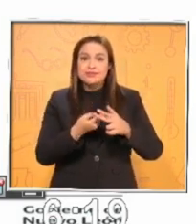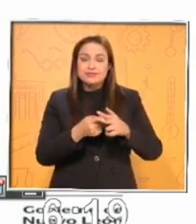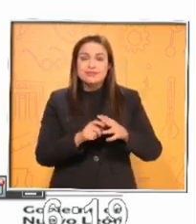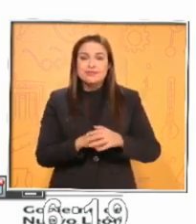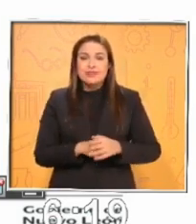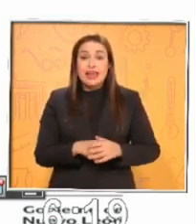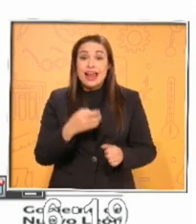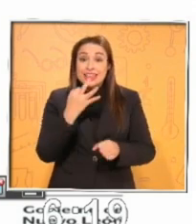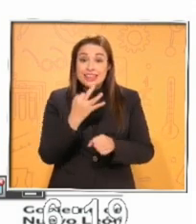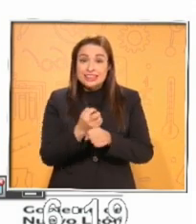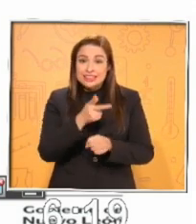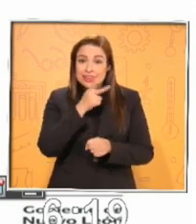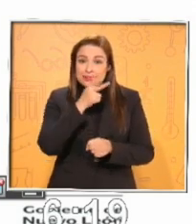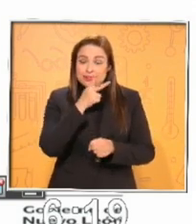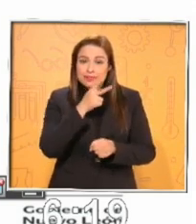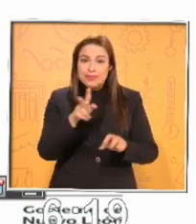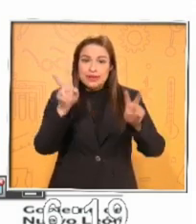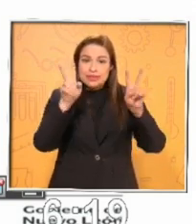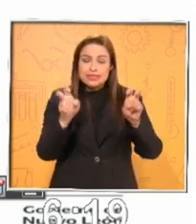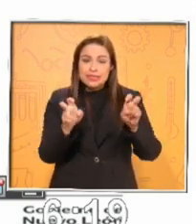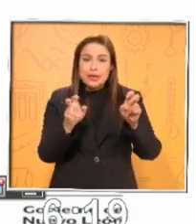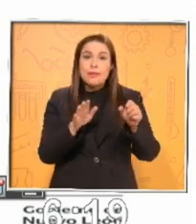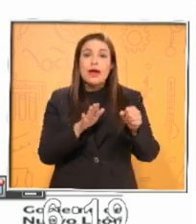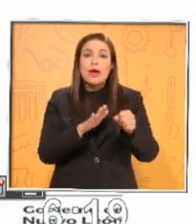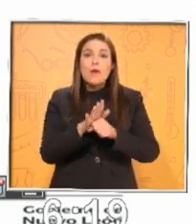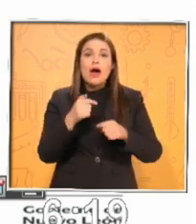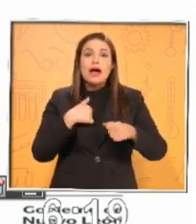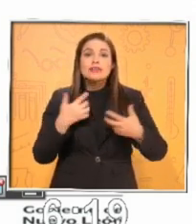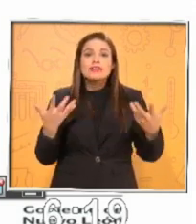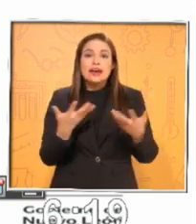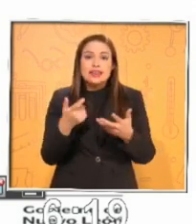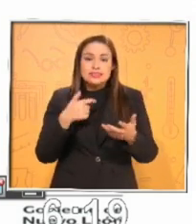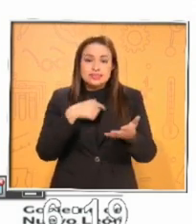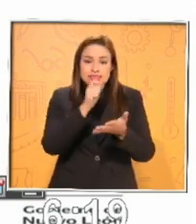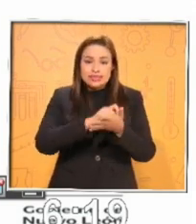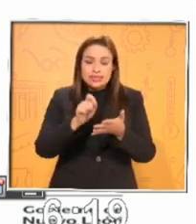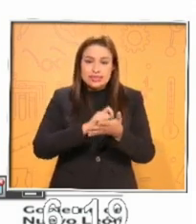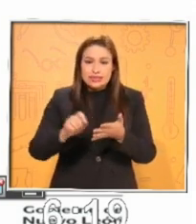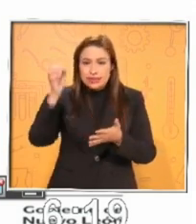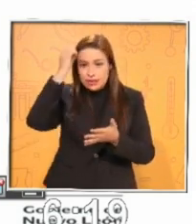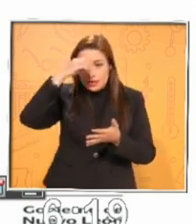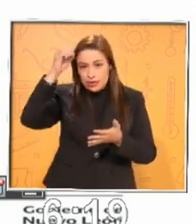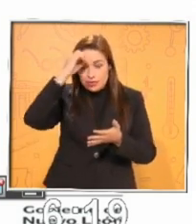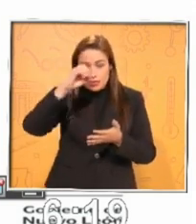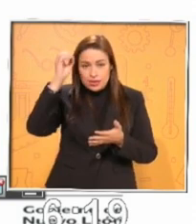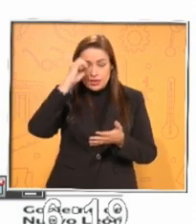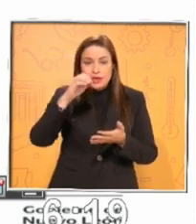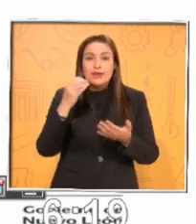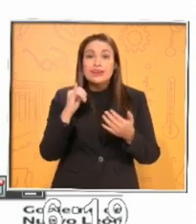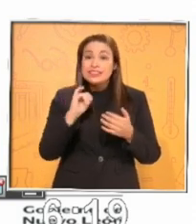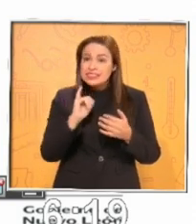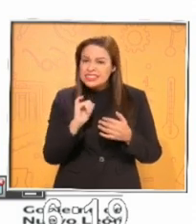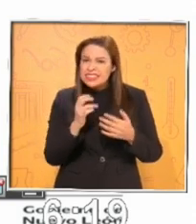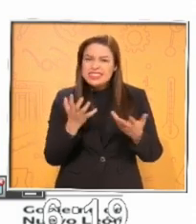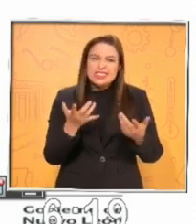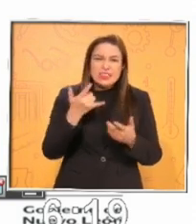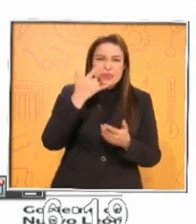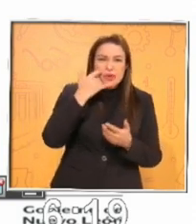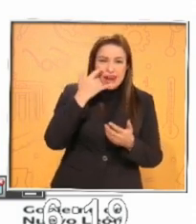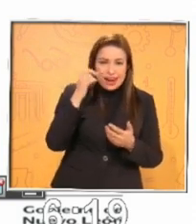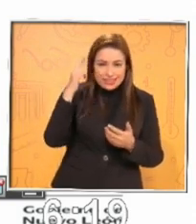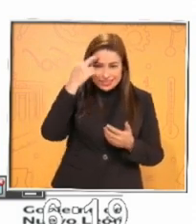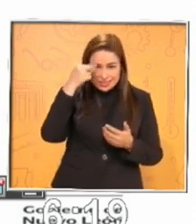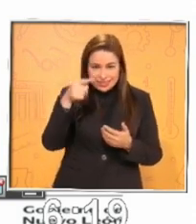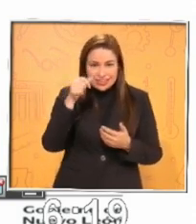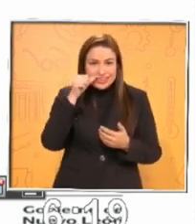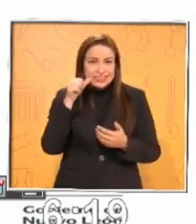tema con el cual estamos haciendo nuestro artículo de opinión. Sí, esa palabra extraña que aprendimos